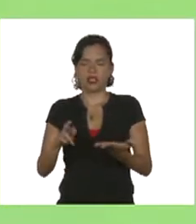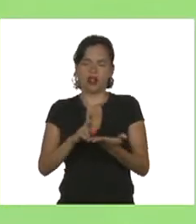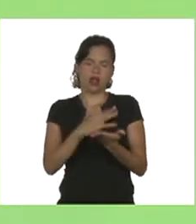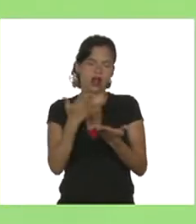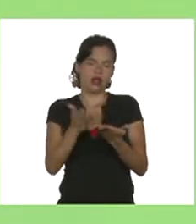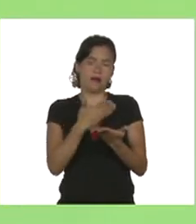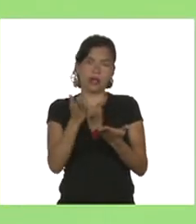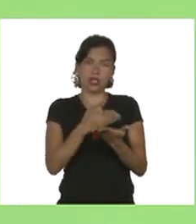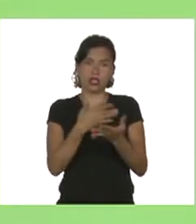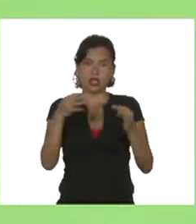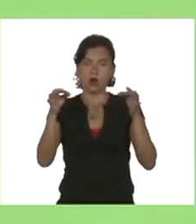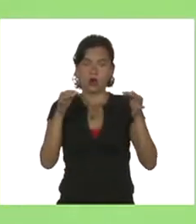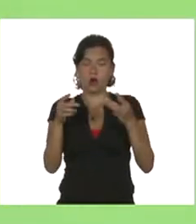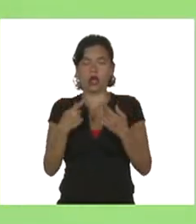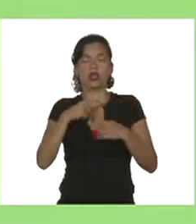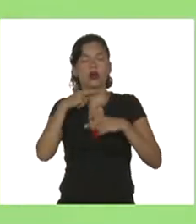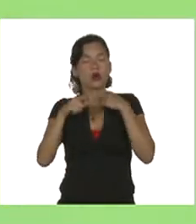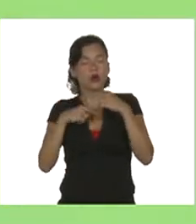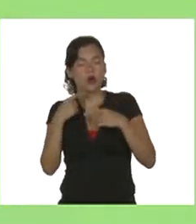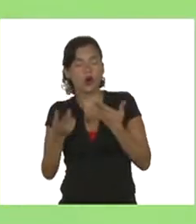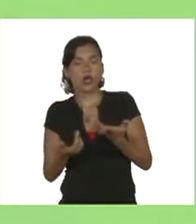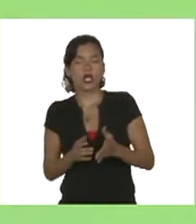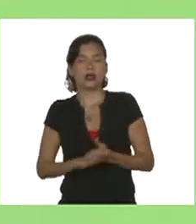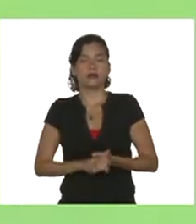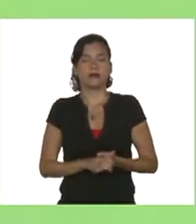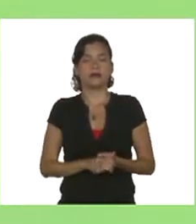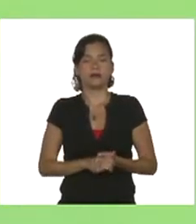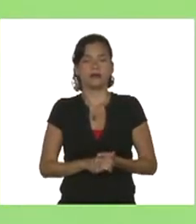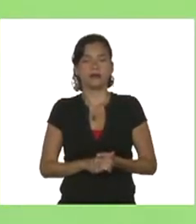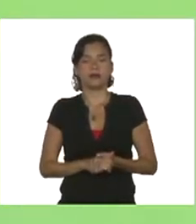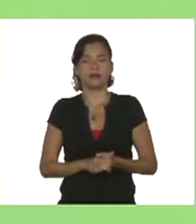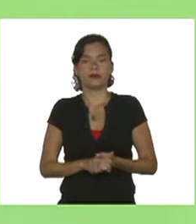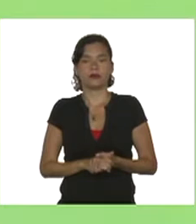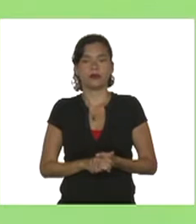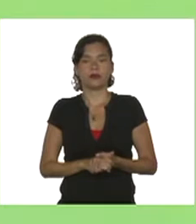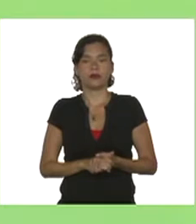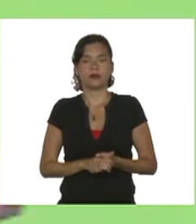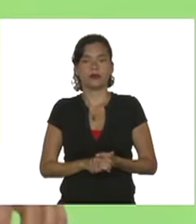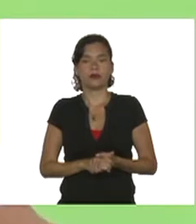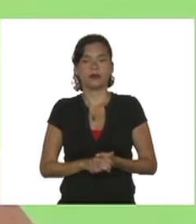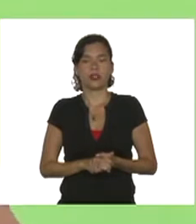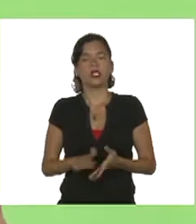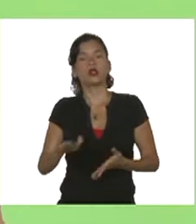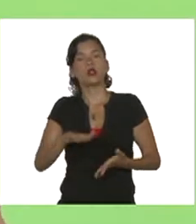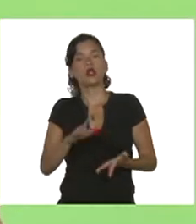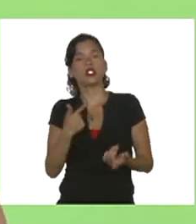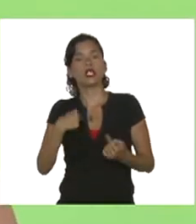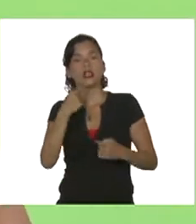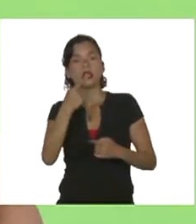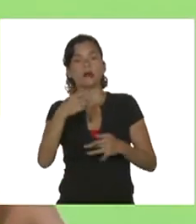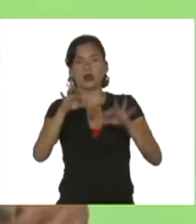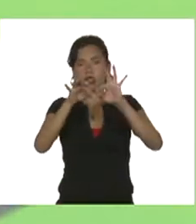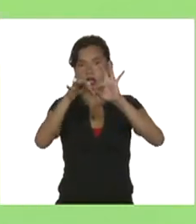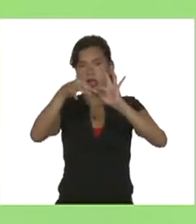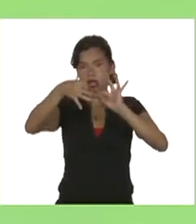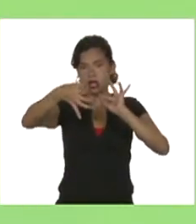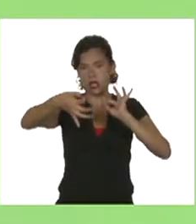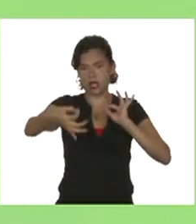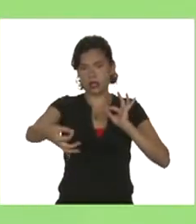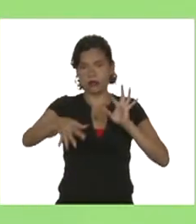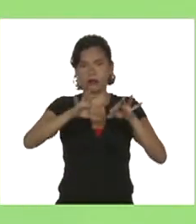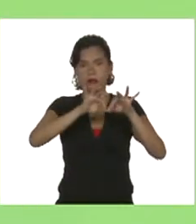revistas, hojas diversas de colores, a donde le pidamos que rasguen,